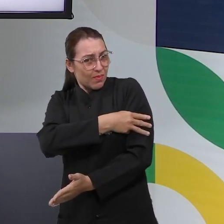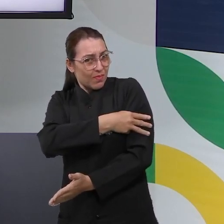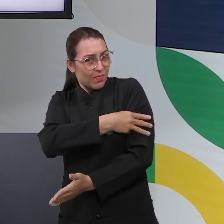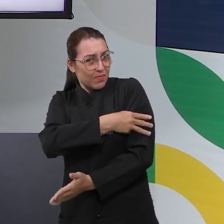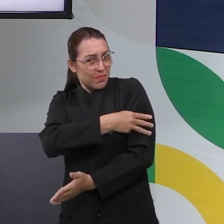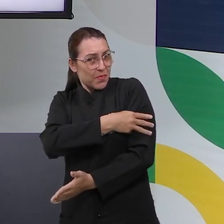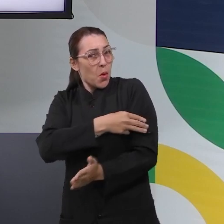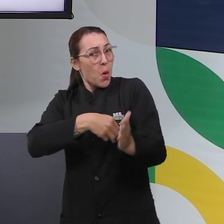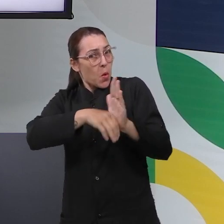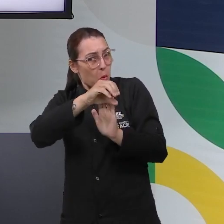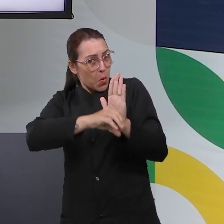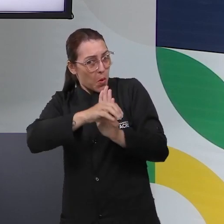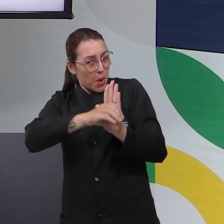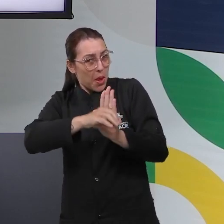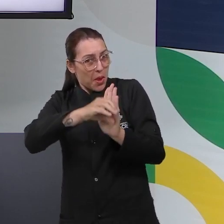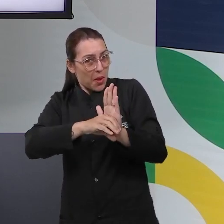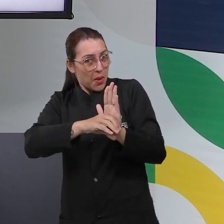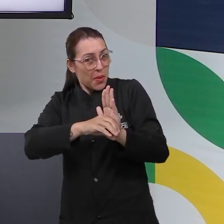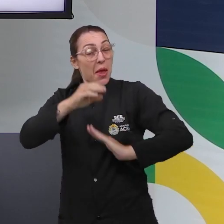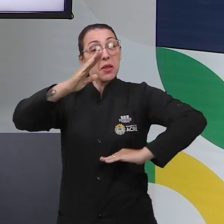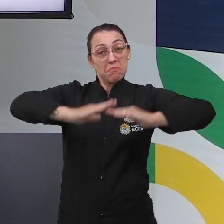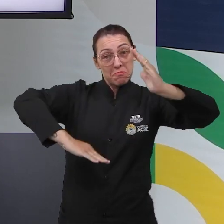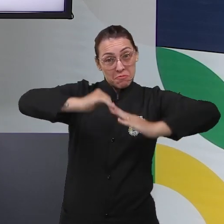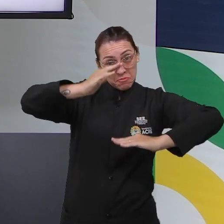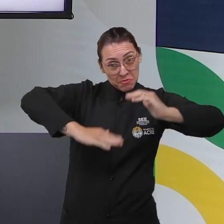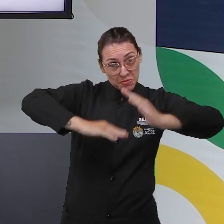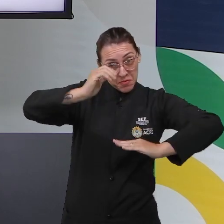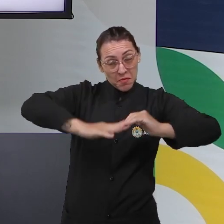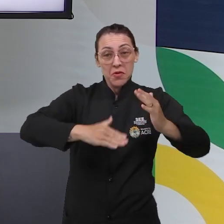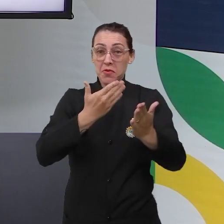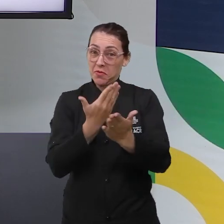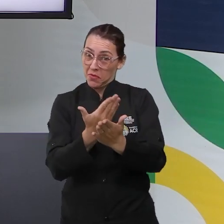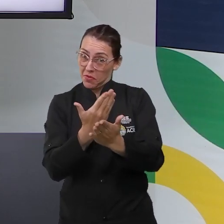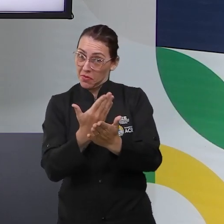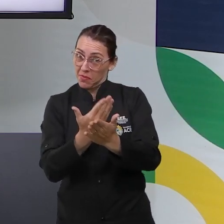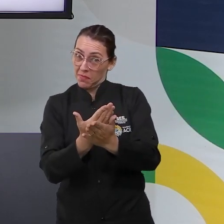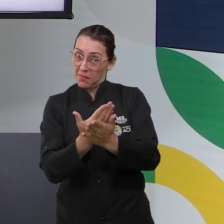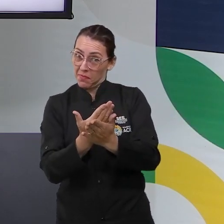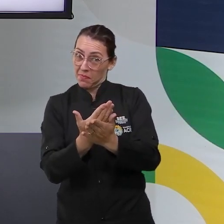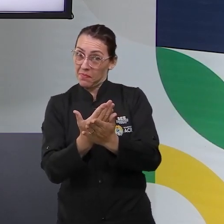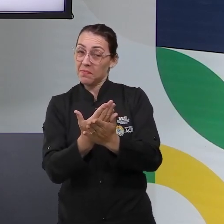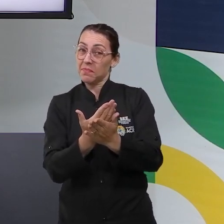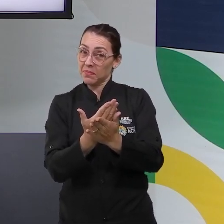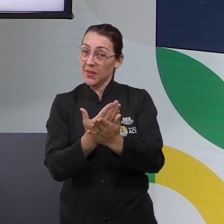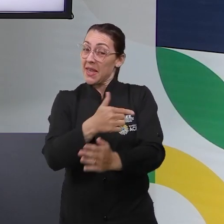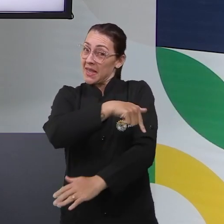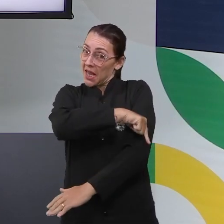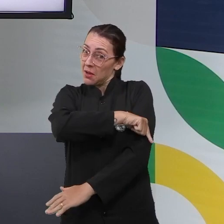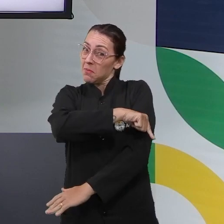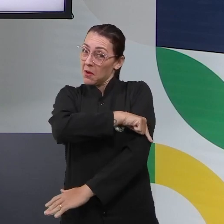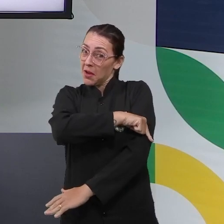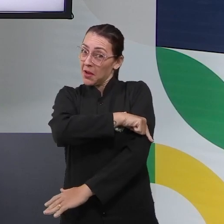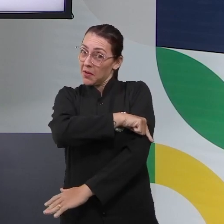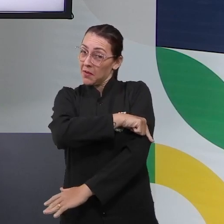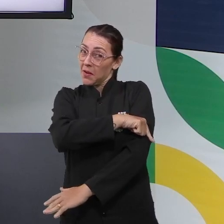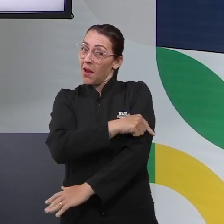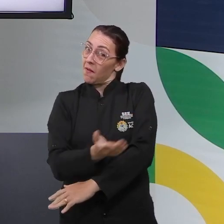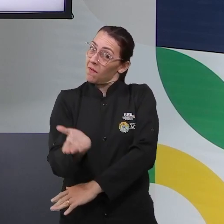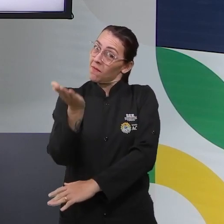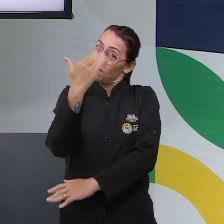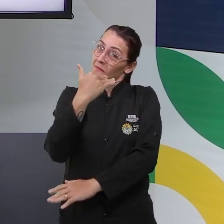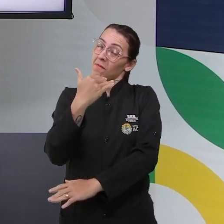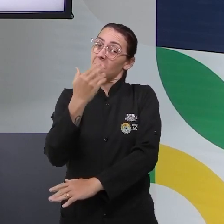Un contenido de las profesiones fue estudiado en el octavo y séptimo año. Entonces, vamos